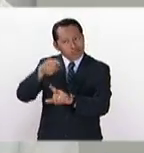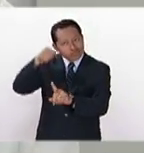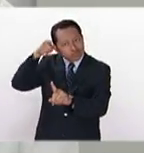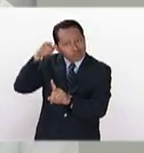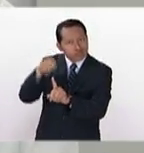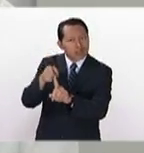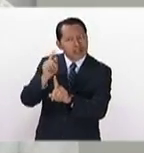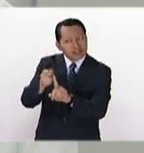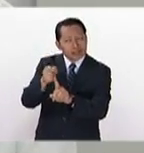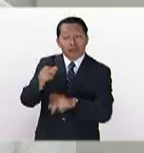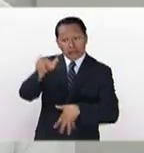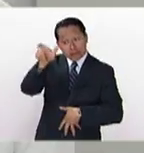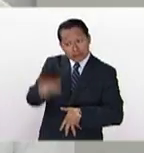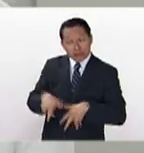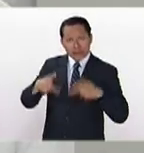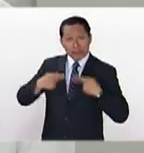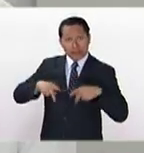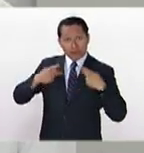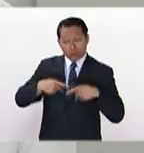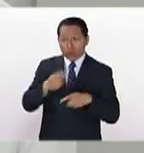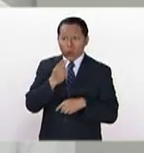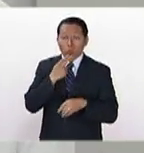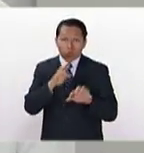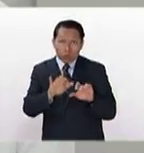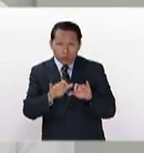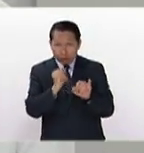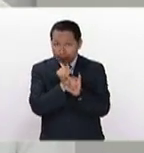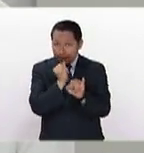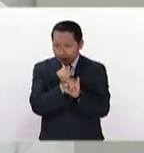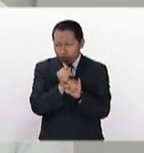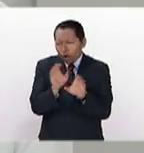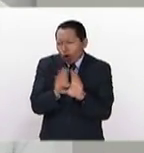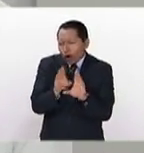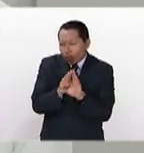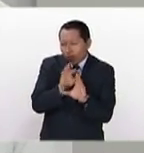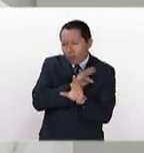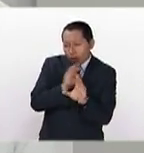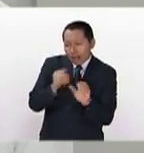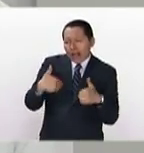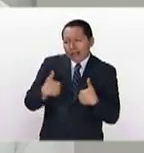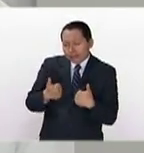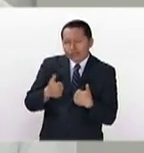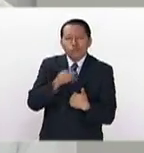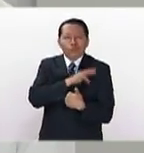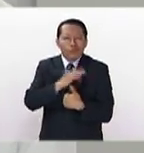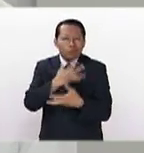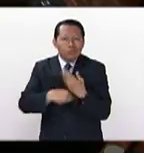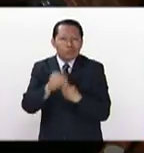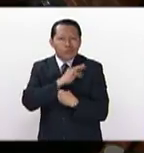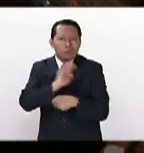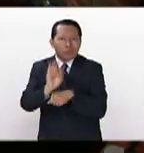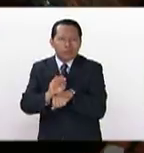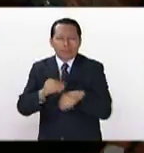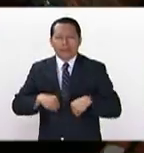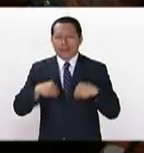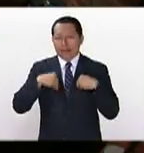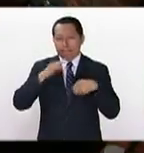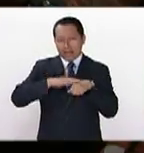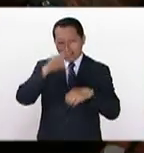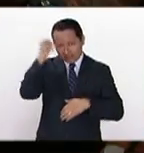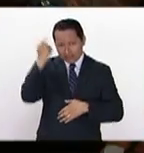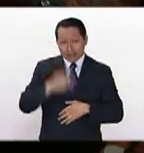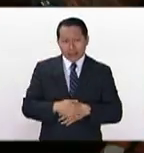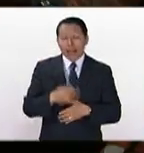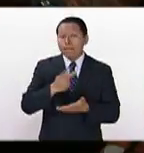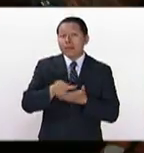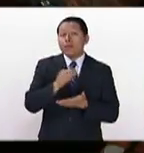en comprender las necesidades de los usuarios y en cómo podemos utilizar la tecnología para que su vida sea más fácil. Los premios WISIS